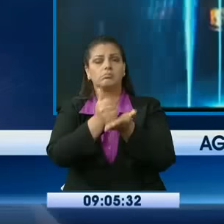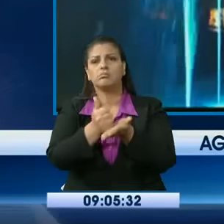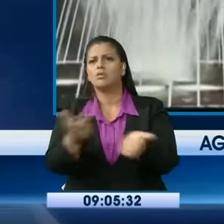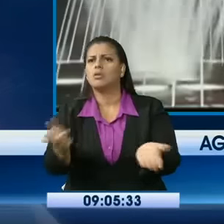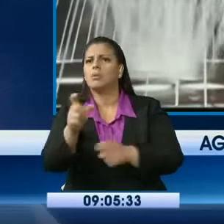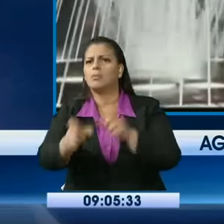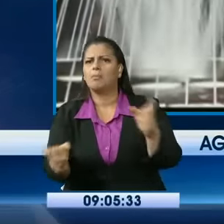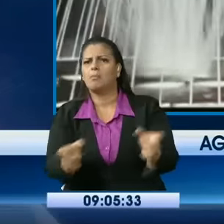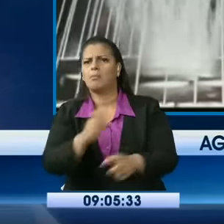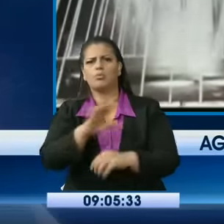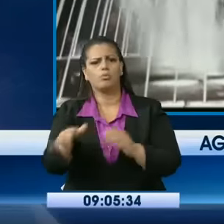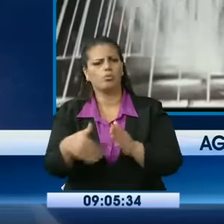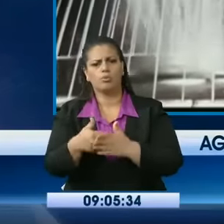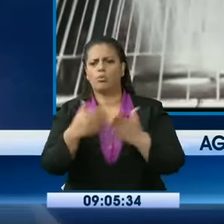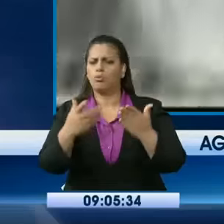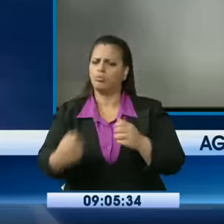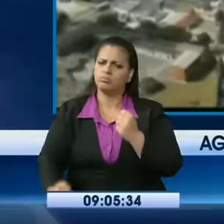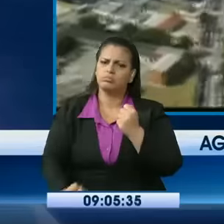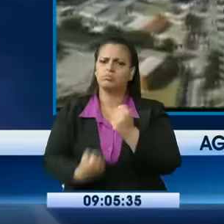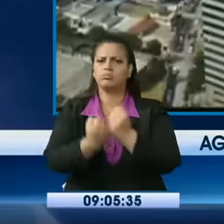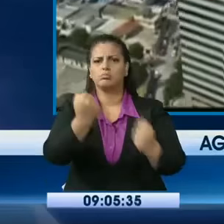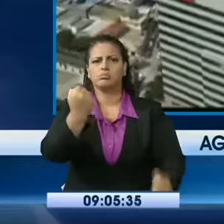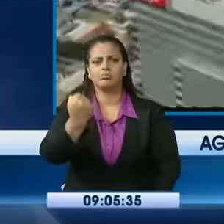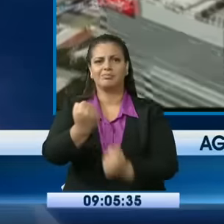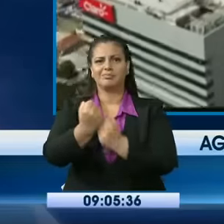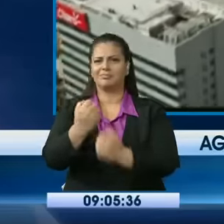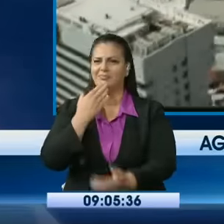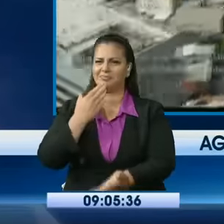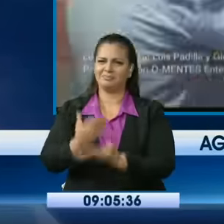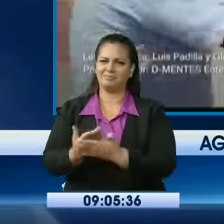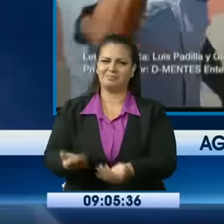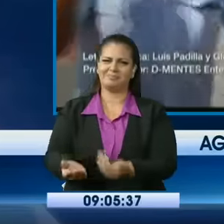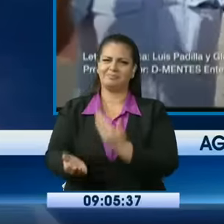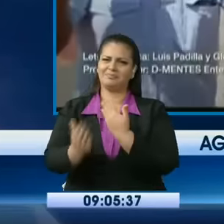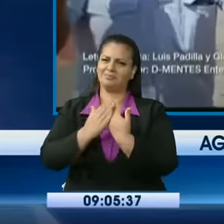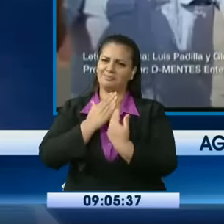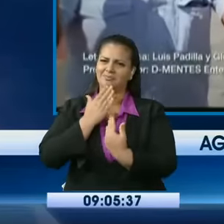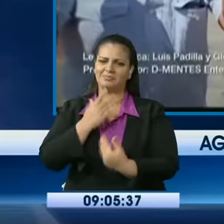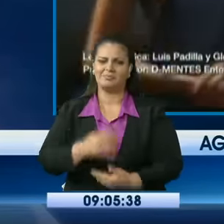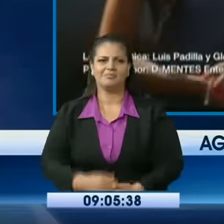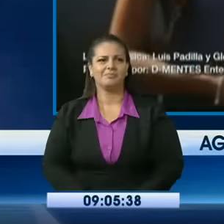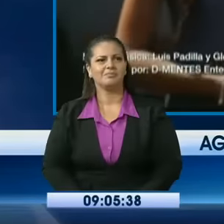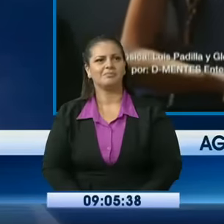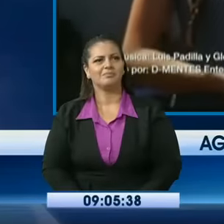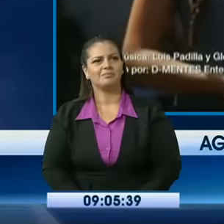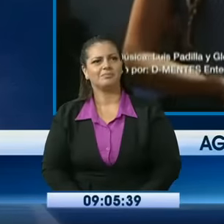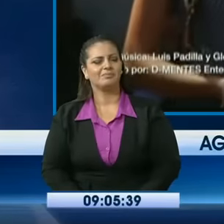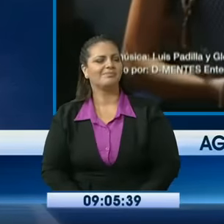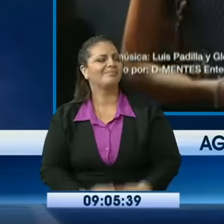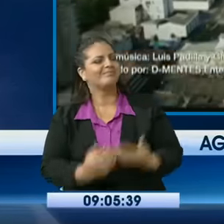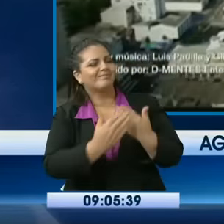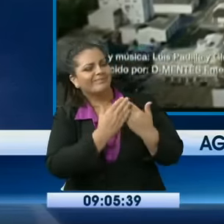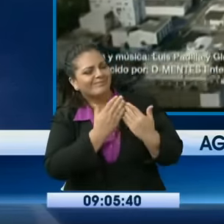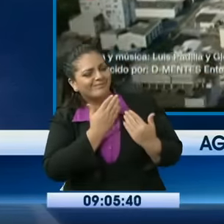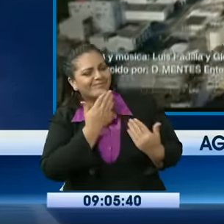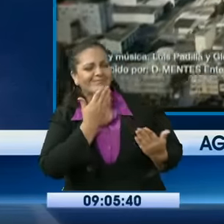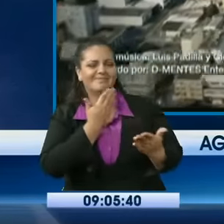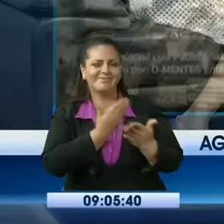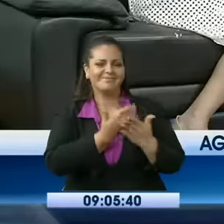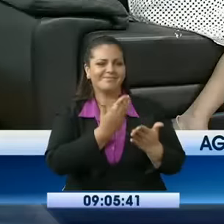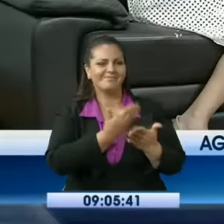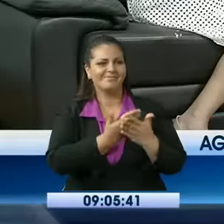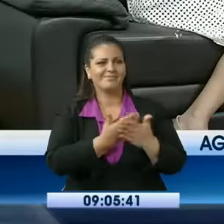de la solución y no de los problemas de una gran ciudad. Bueno, gracias por habernos venido a visitar. A ustedes, lo esperamos en la sesión solemne también, a todos los que nos están escuchando el